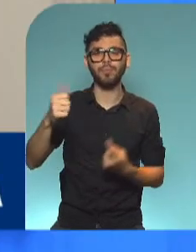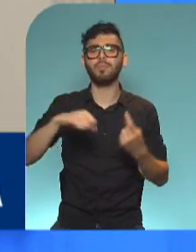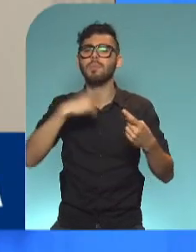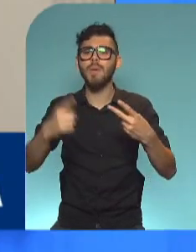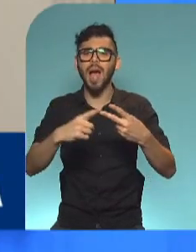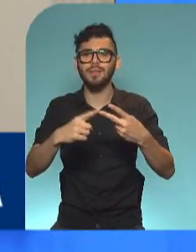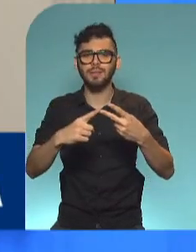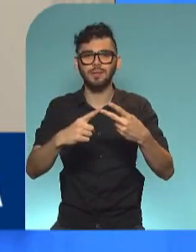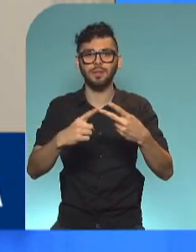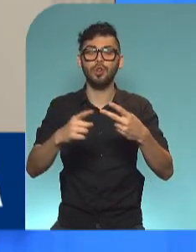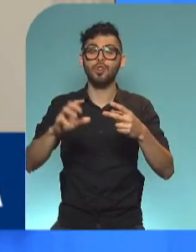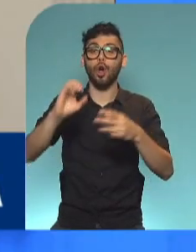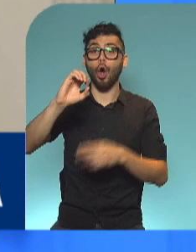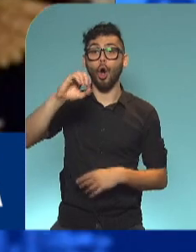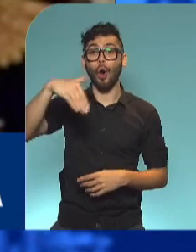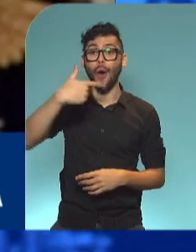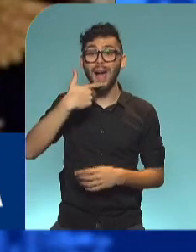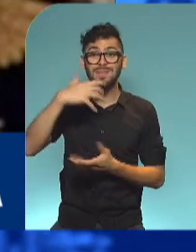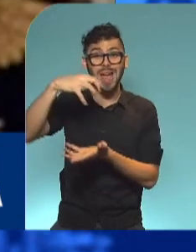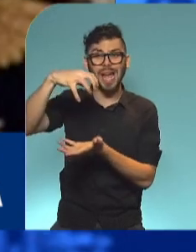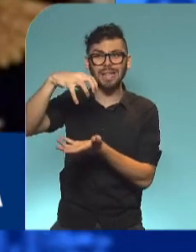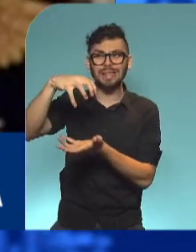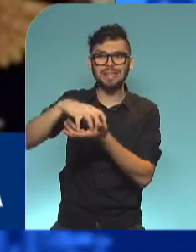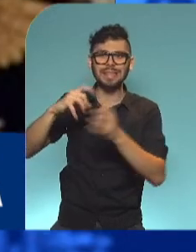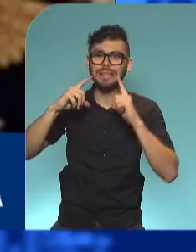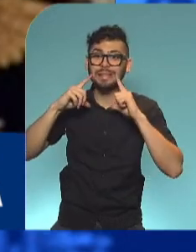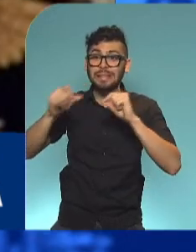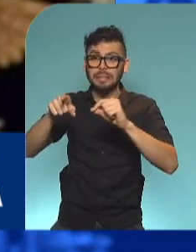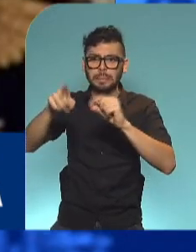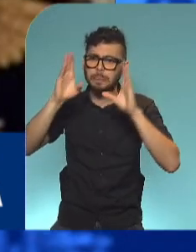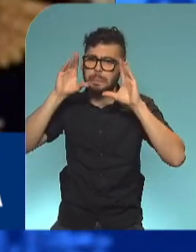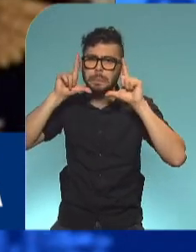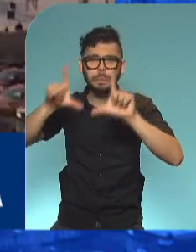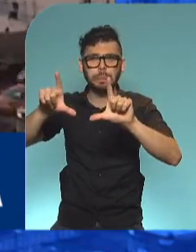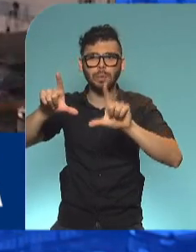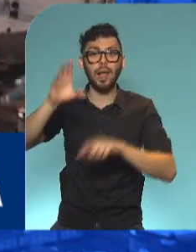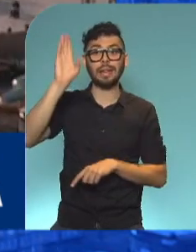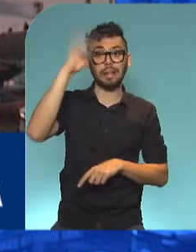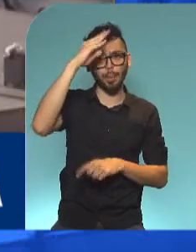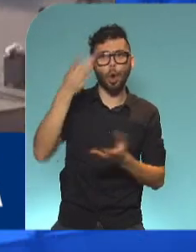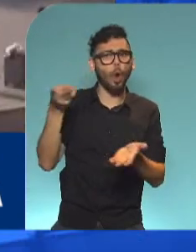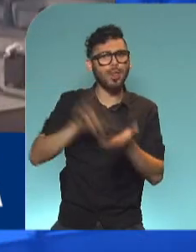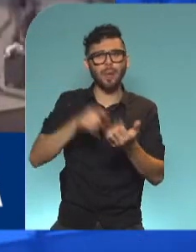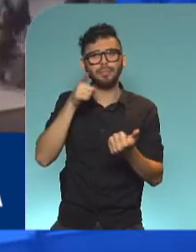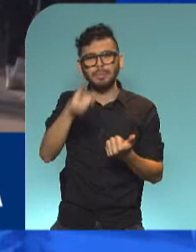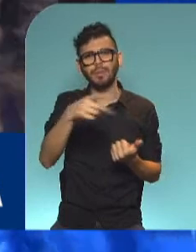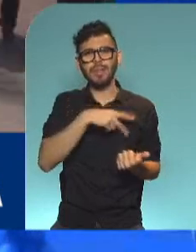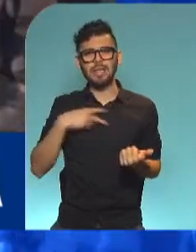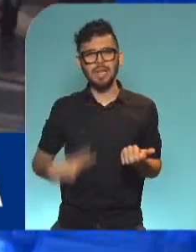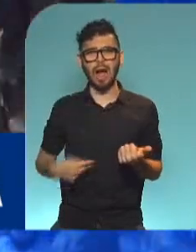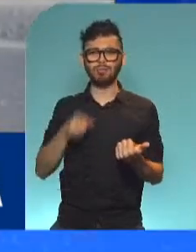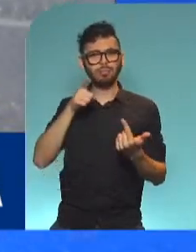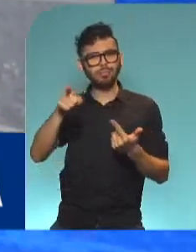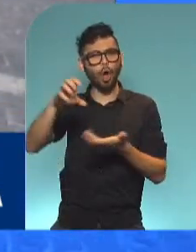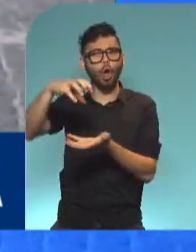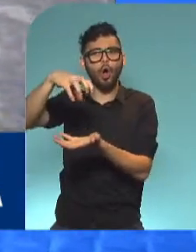la Organización Mundial de la Salud en el centro de la polémica. Donald Trump volvió a cargar contra China y el organismo internacional por la propagación